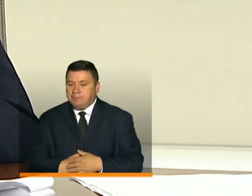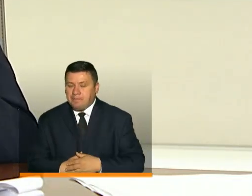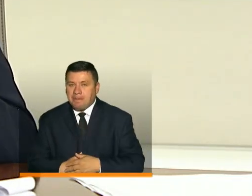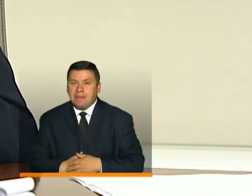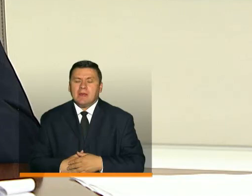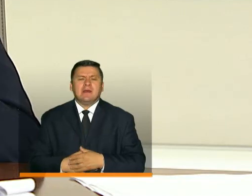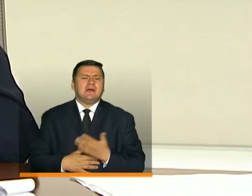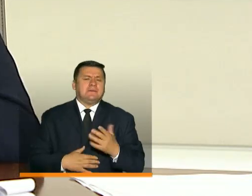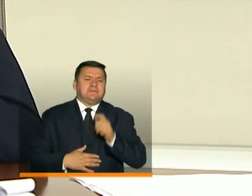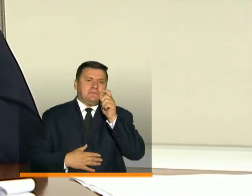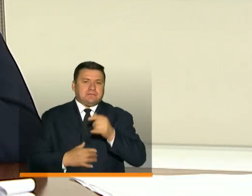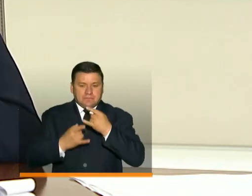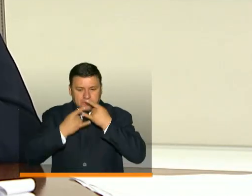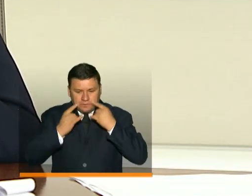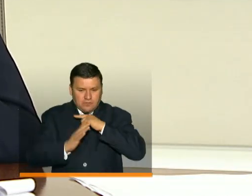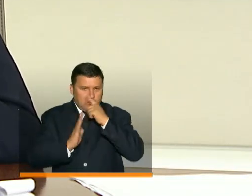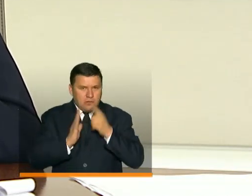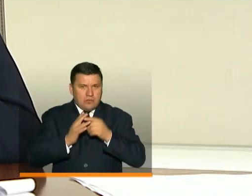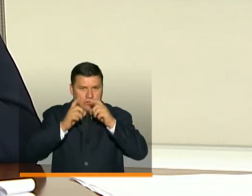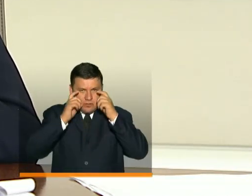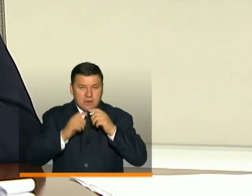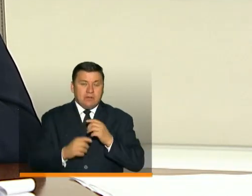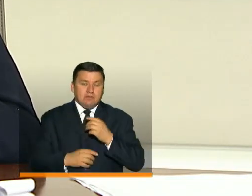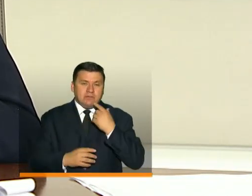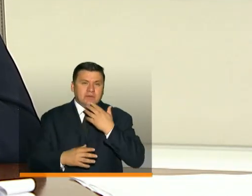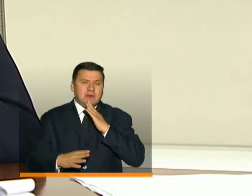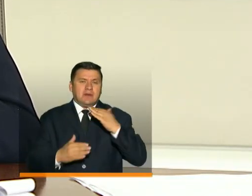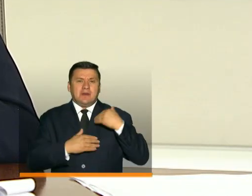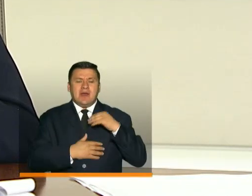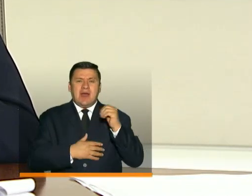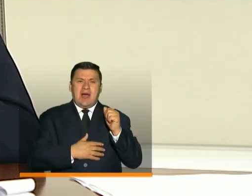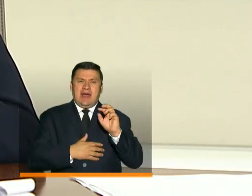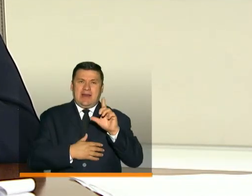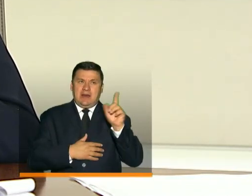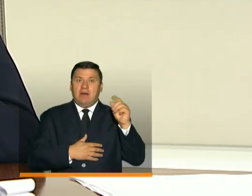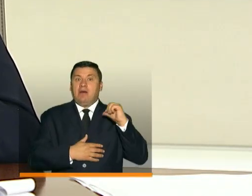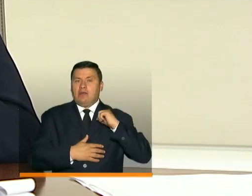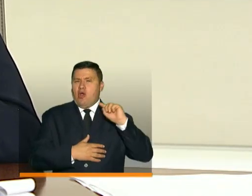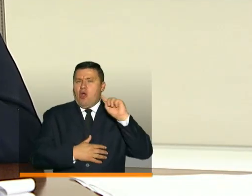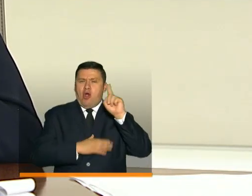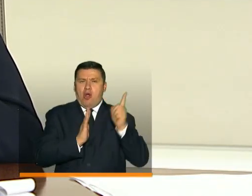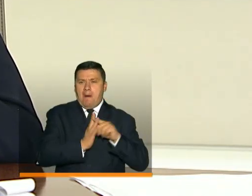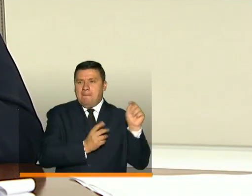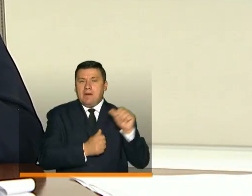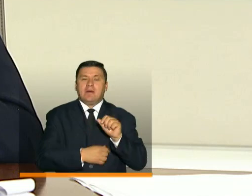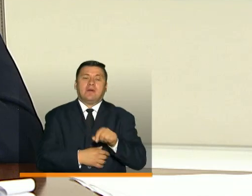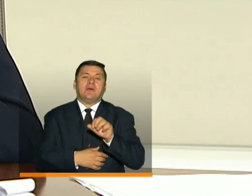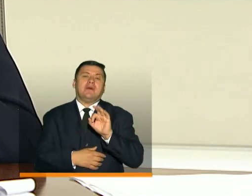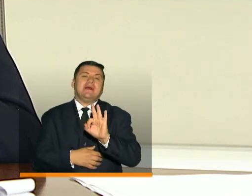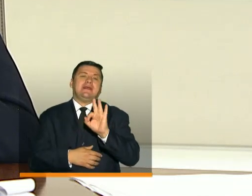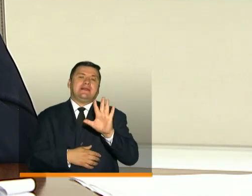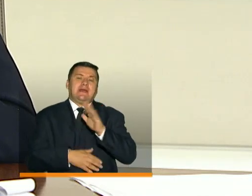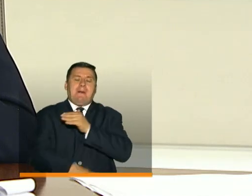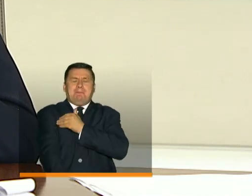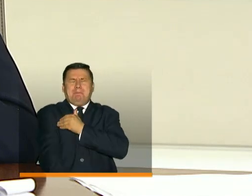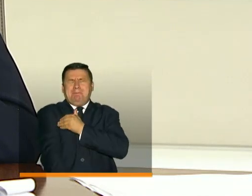elementos de protección personal, hasta el momento las administradoras de riesgos laborales han entregado